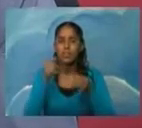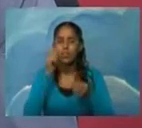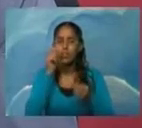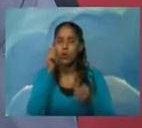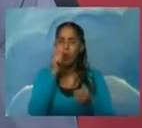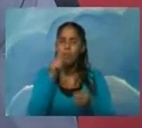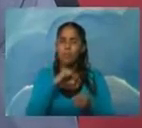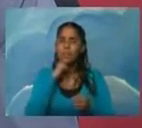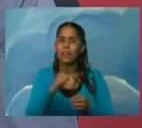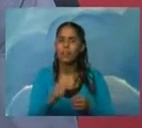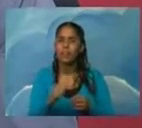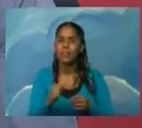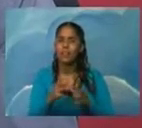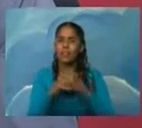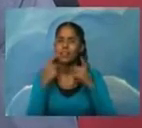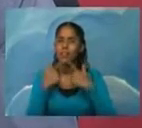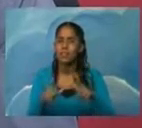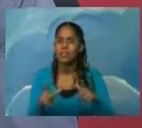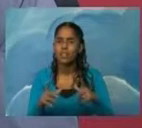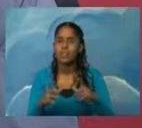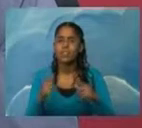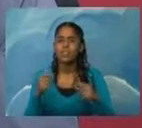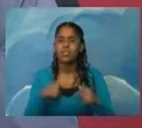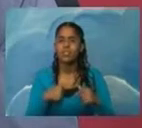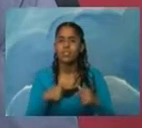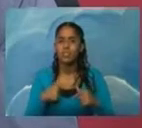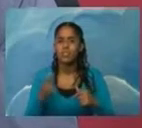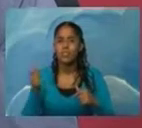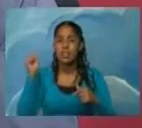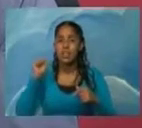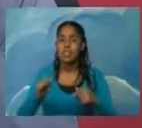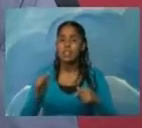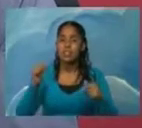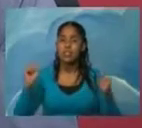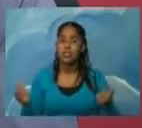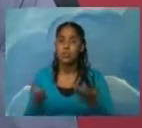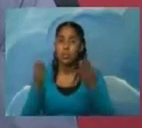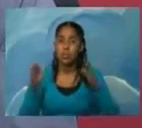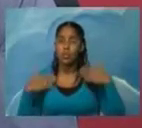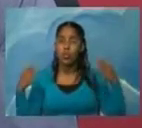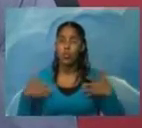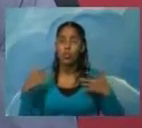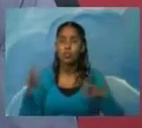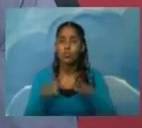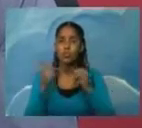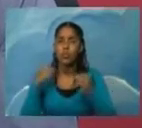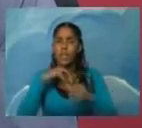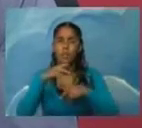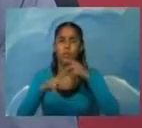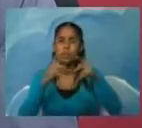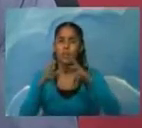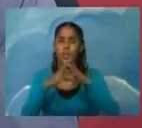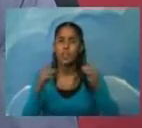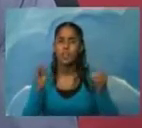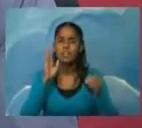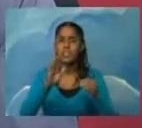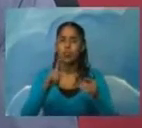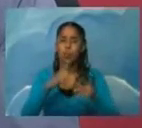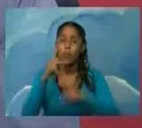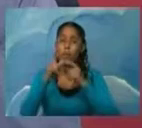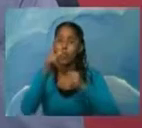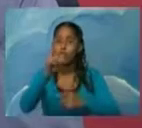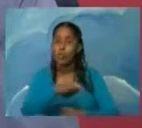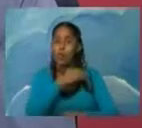que él le dijo esta expresión: pues yo quisiera que, o sea, yo me gozo porque tú eres prosperado en todo, así como prospera tu